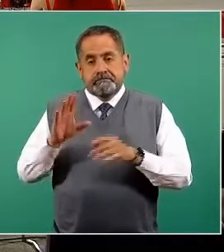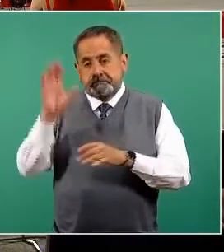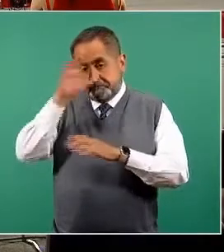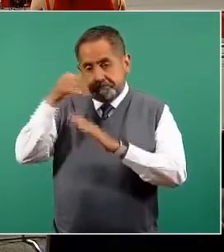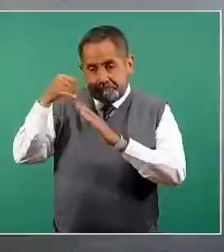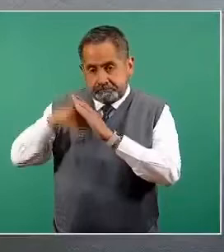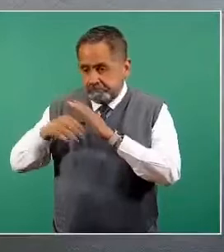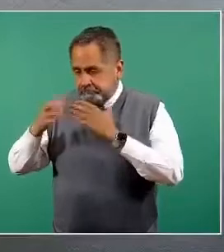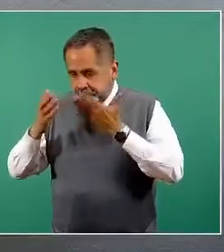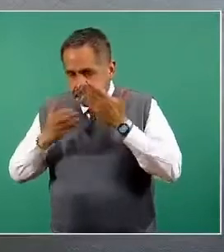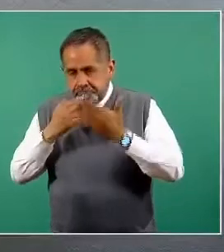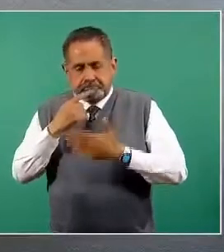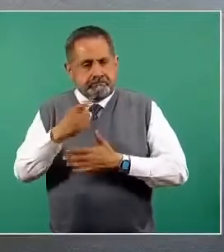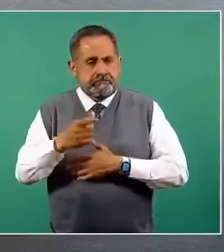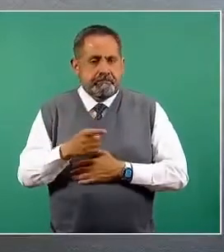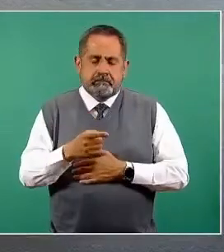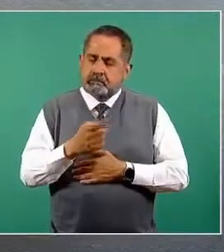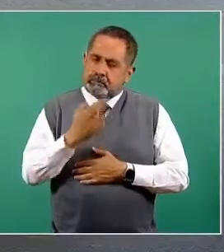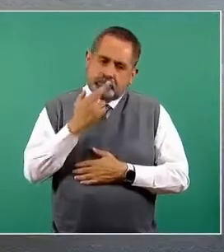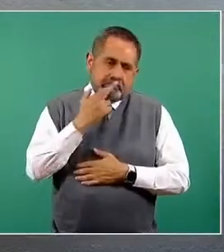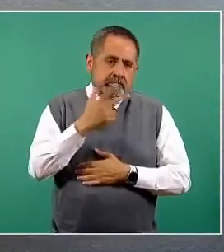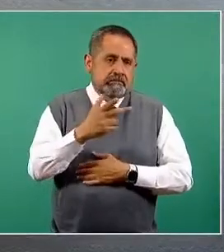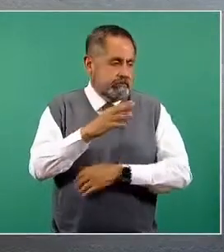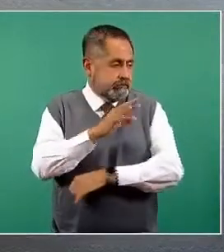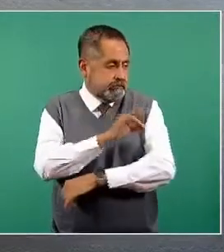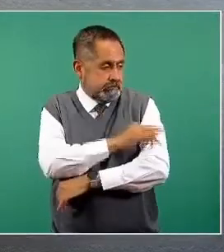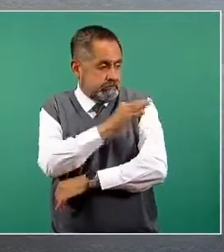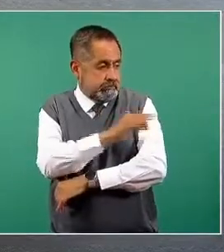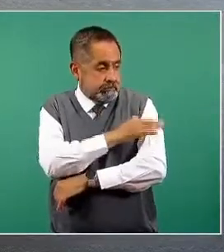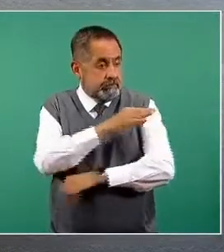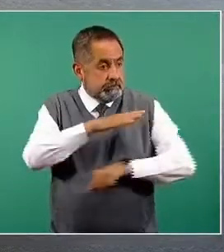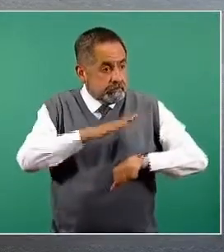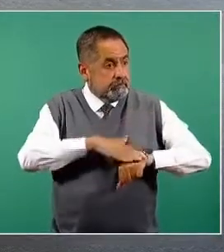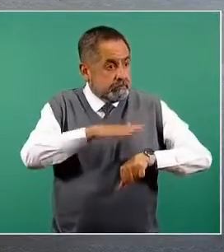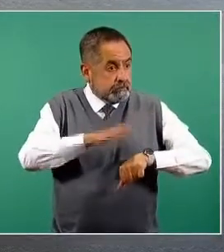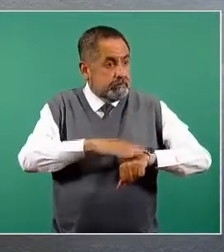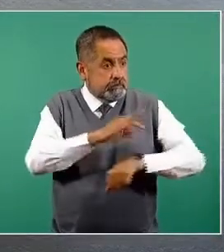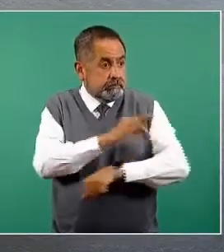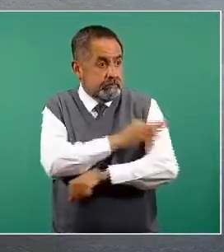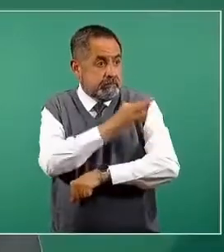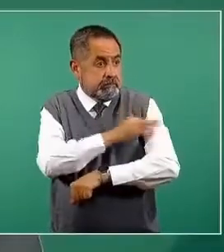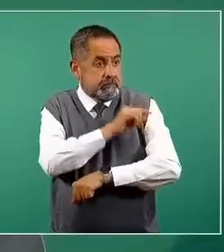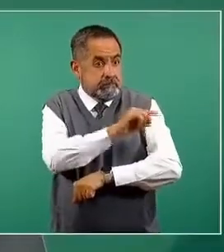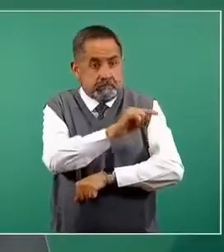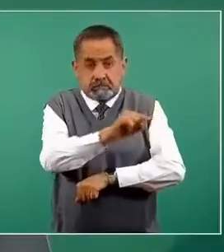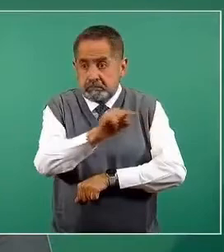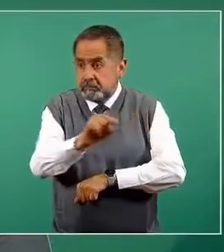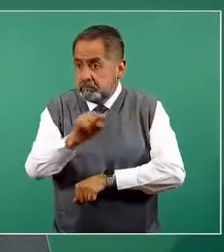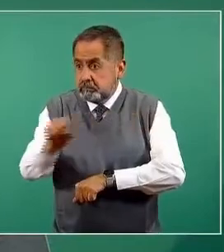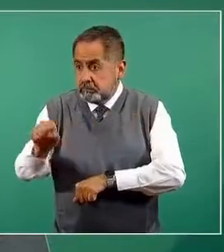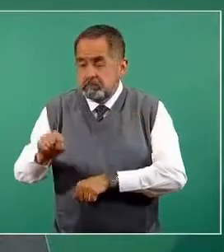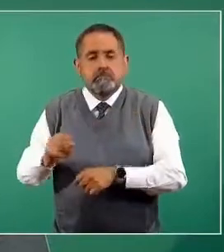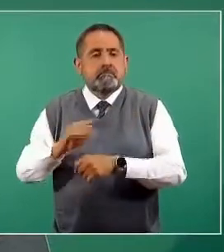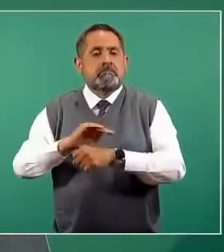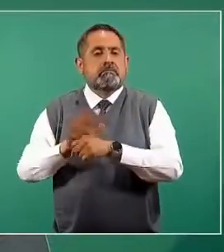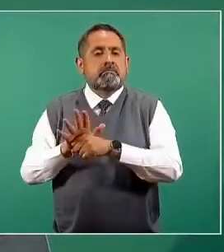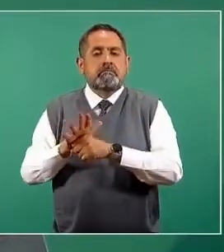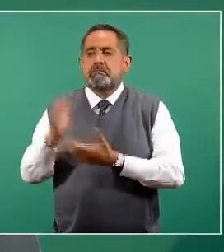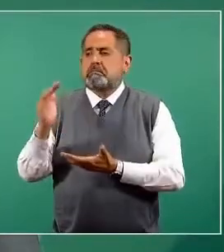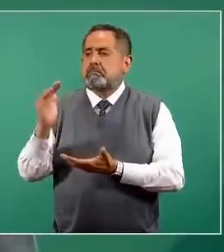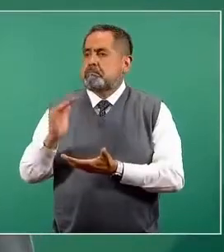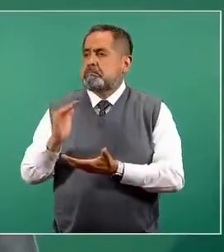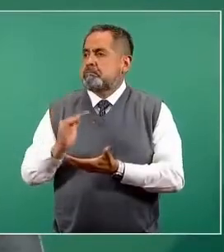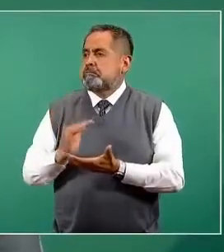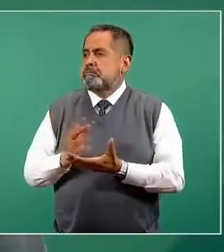salud pública, que entre más personas se vacunen, más rápidamente va a ceder esta epidemia,